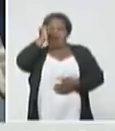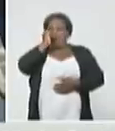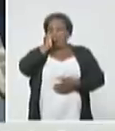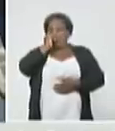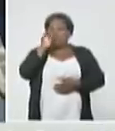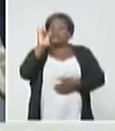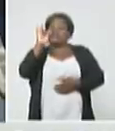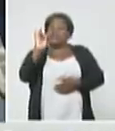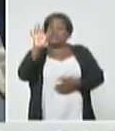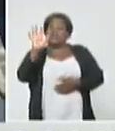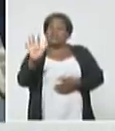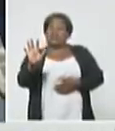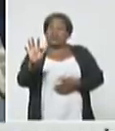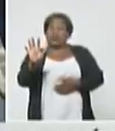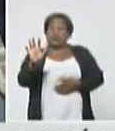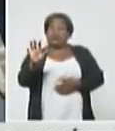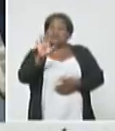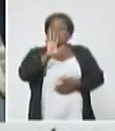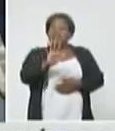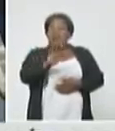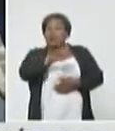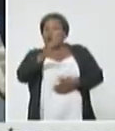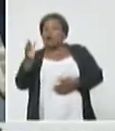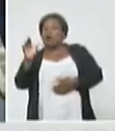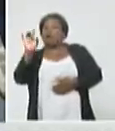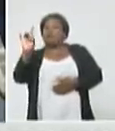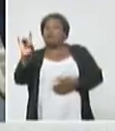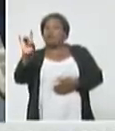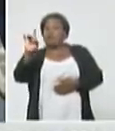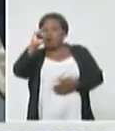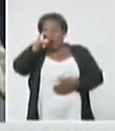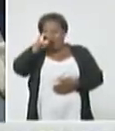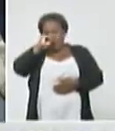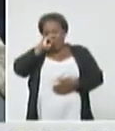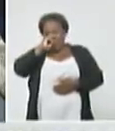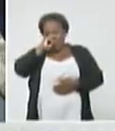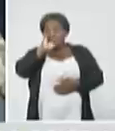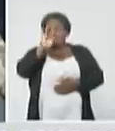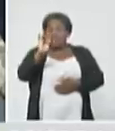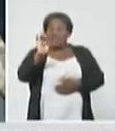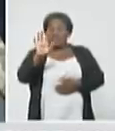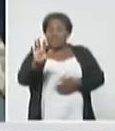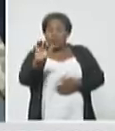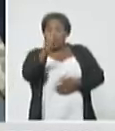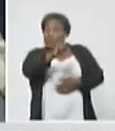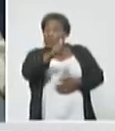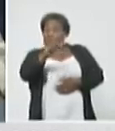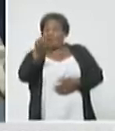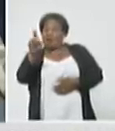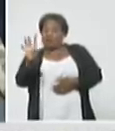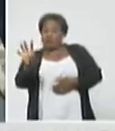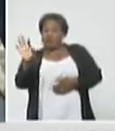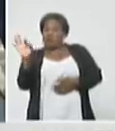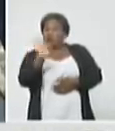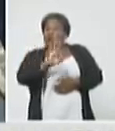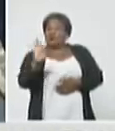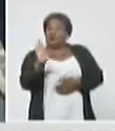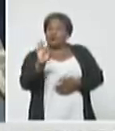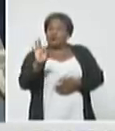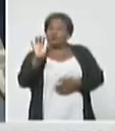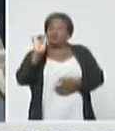75 de 5 a 9 años, 75 de 10 a 14 y 88 de 15 a